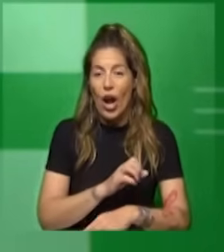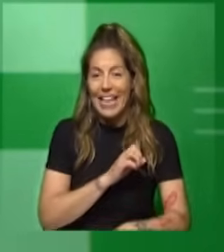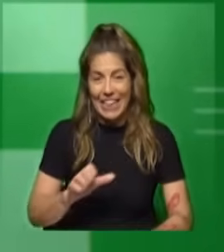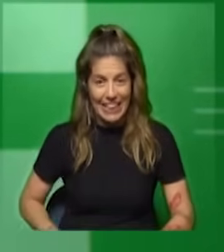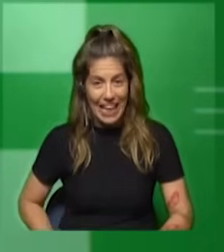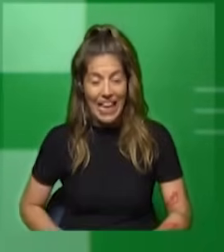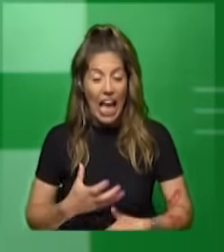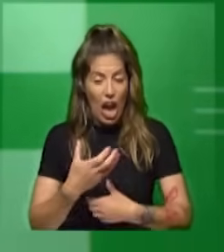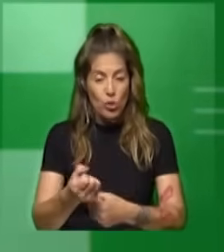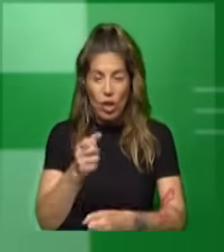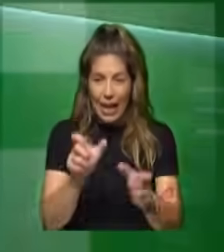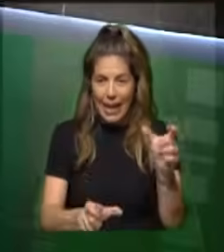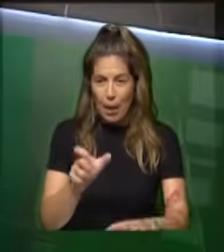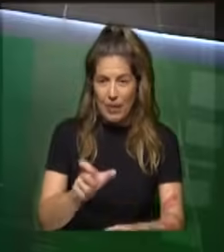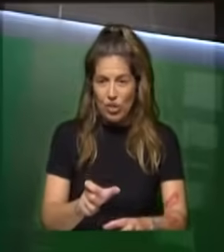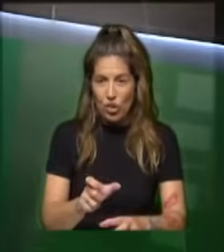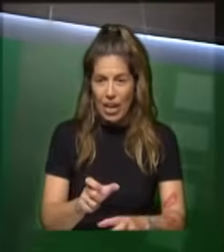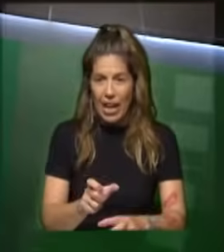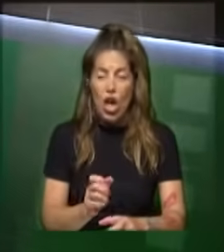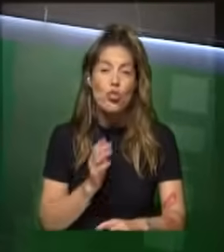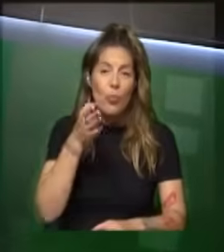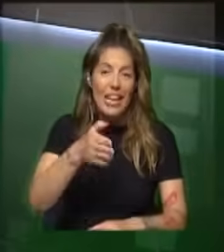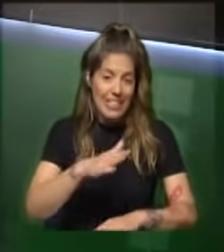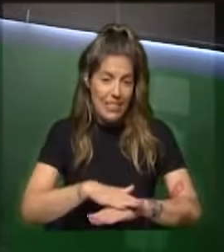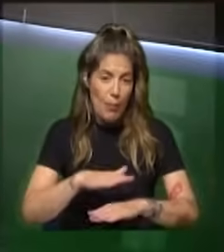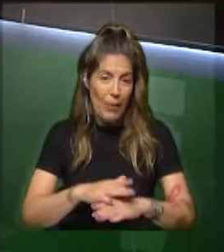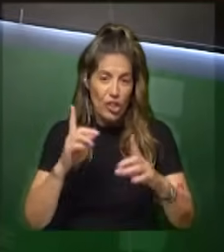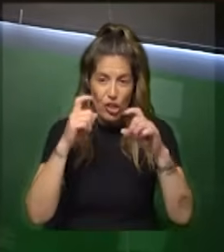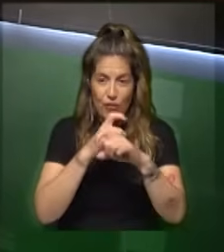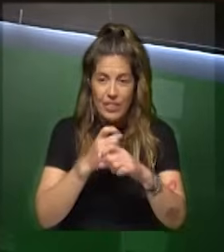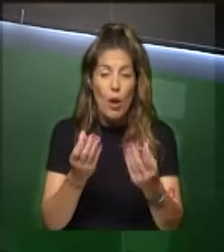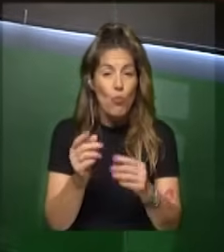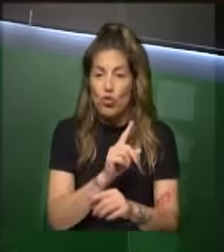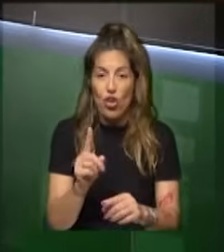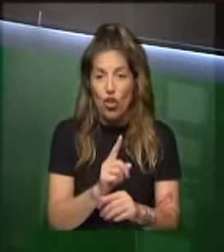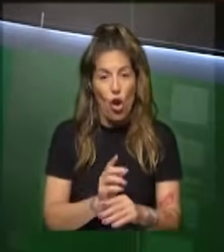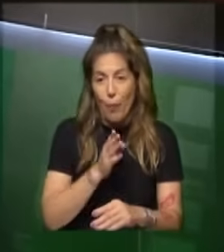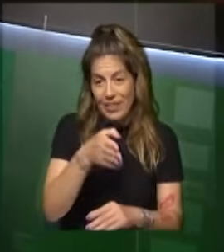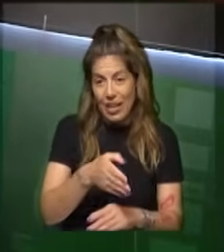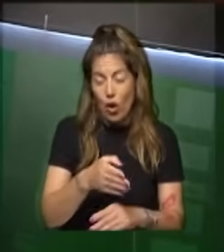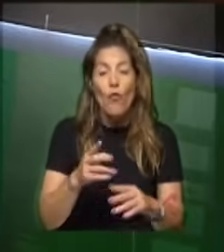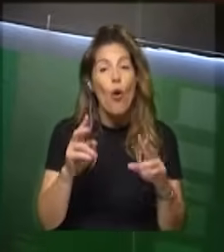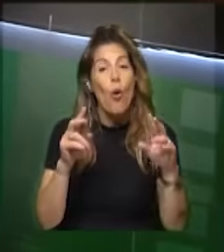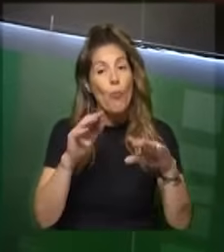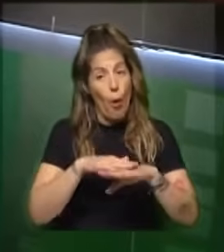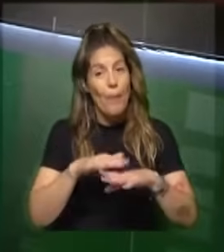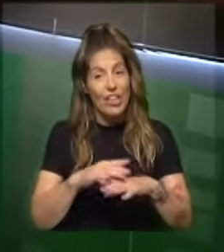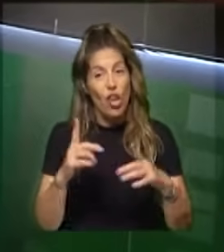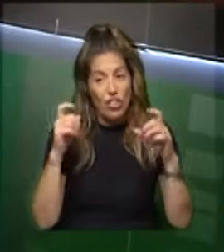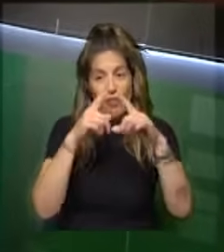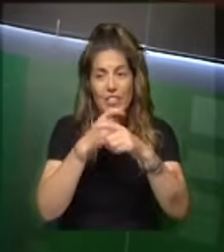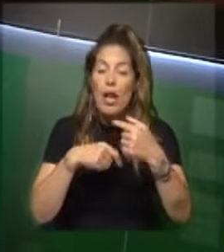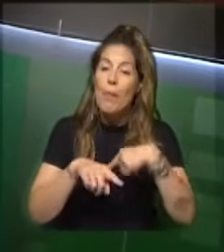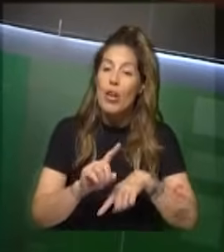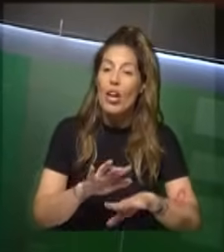que ayudaron a que la gente pasase ese momento duro. Bueno, muchos no lo pasaron, fue un momento muy serio. Pero